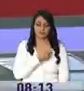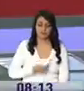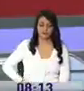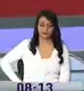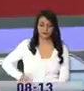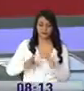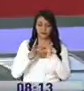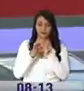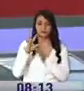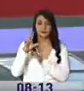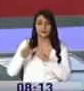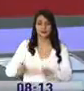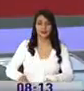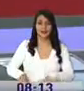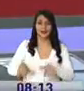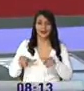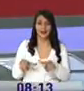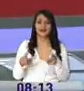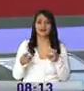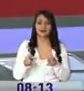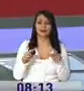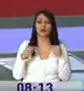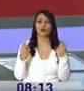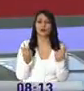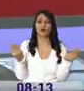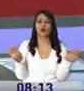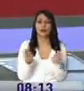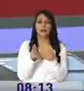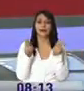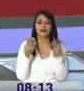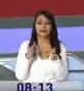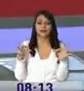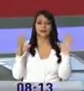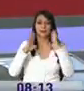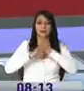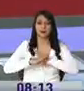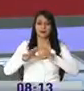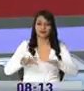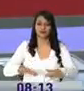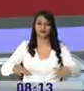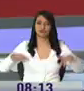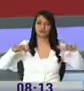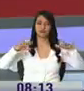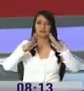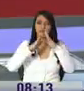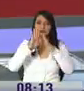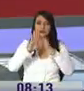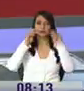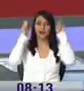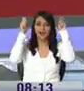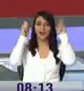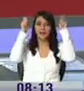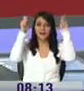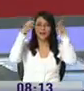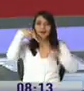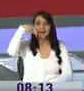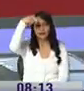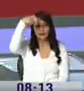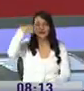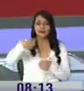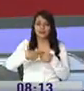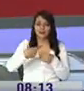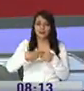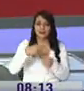Lenin Moreno se reunió con un grupo de jóvenes becarios esto lo hizo en el auditorio de la casa de campaña ubicada en el norte del Distrito